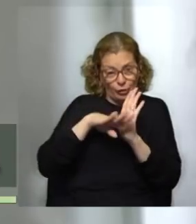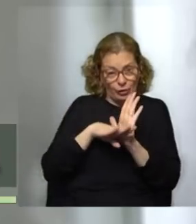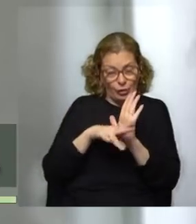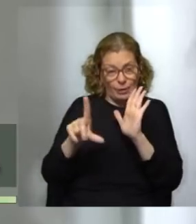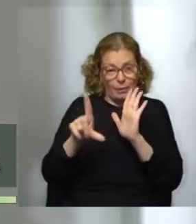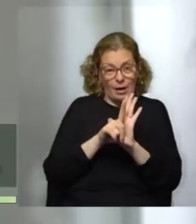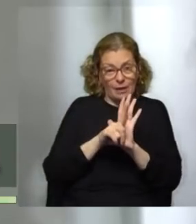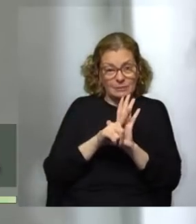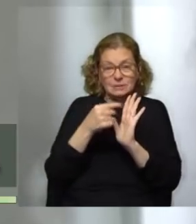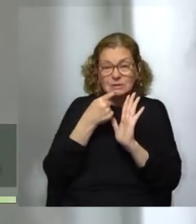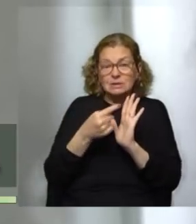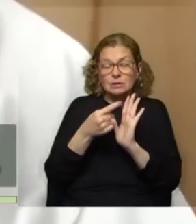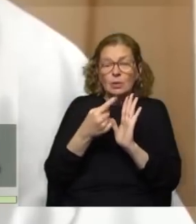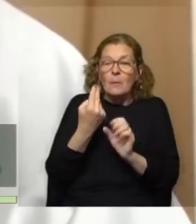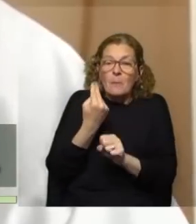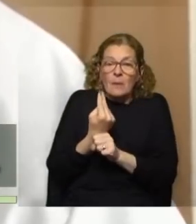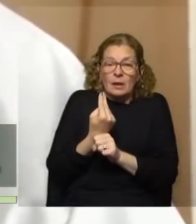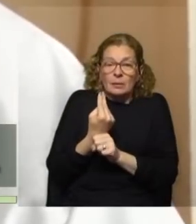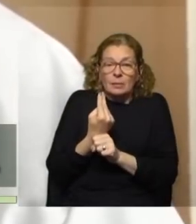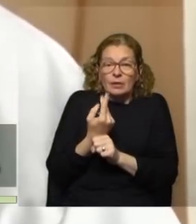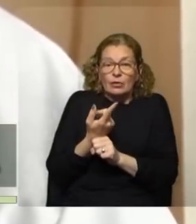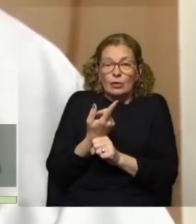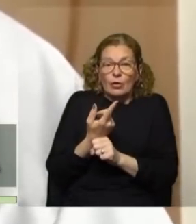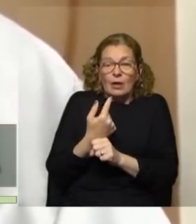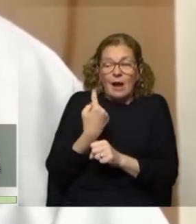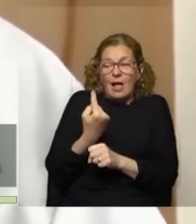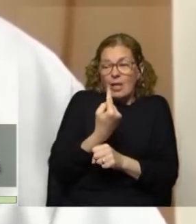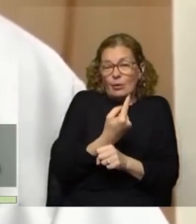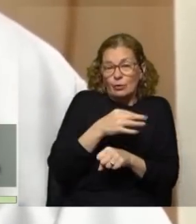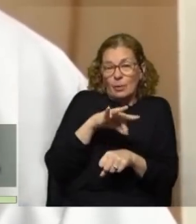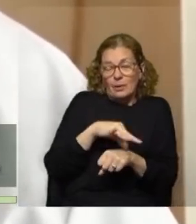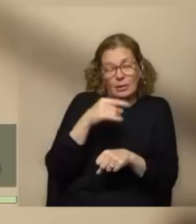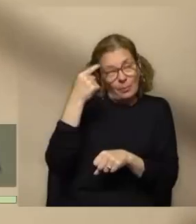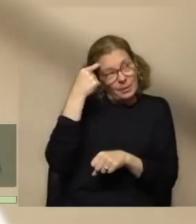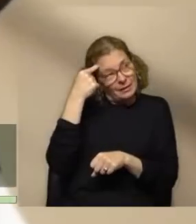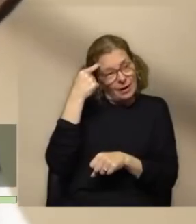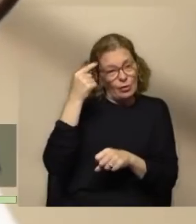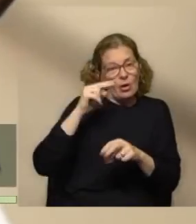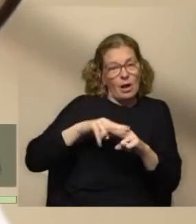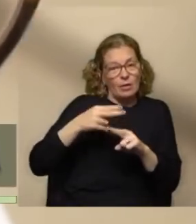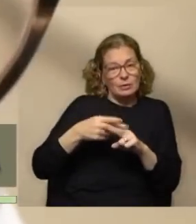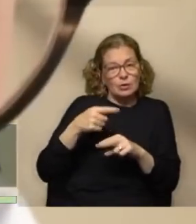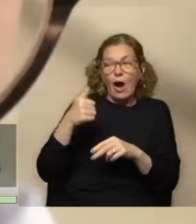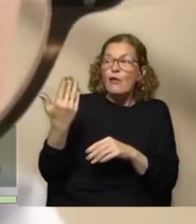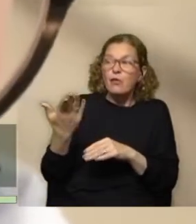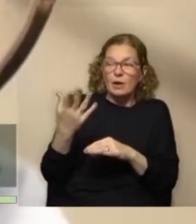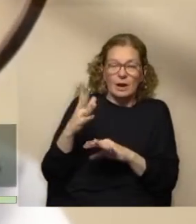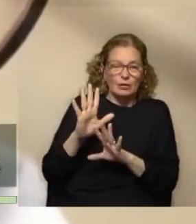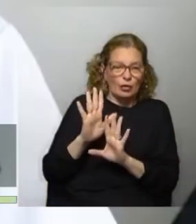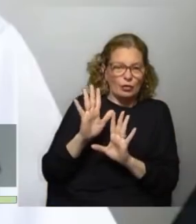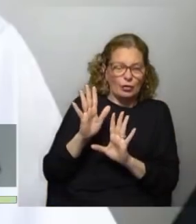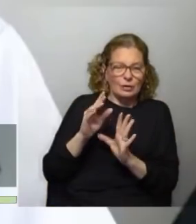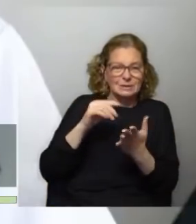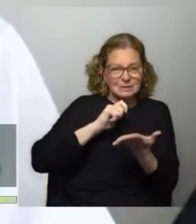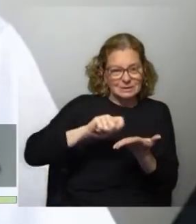por la ley subrayando que la petición de eutanasia debe ser voluntaria meditada y reiterada y sin presiones externas según el texto